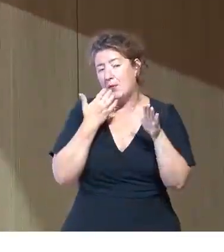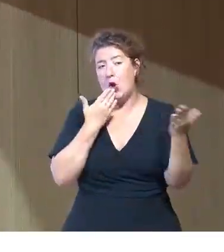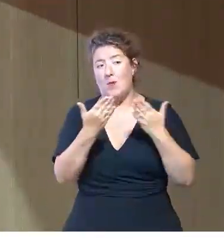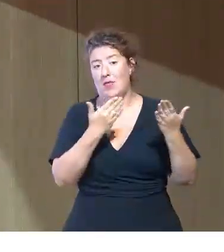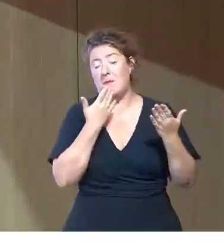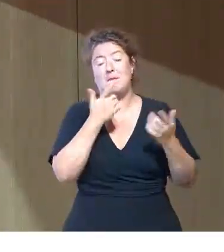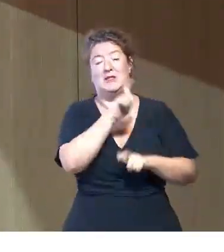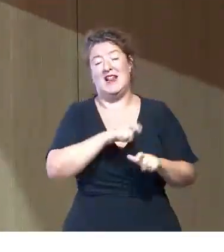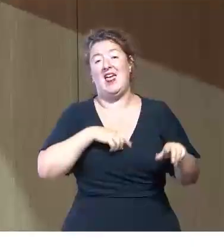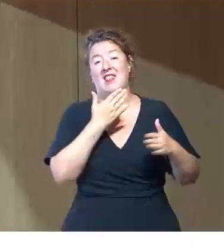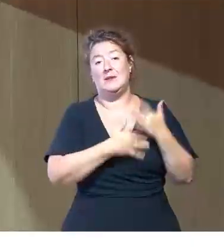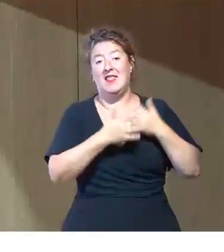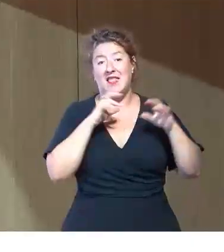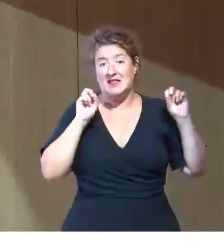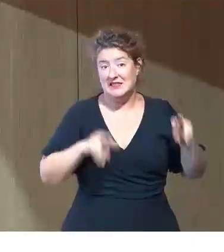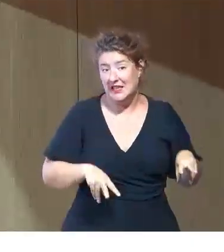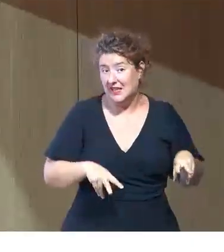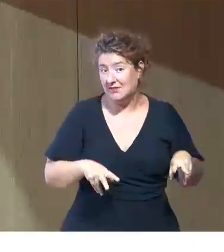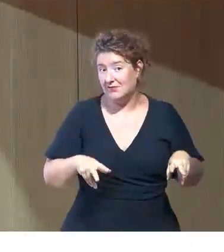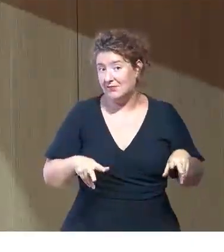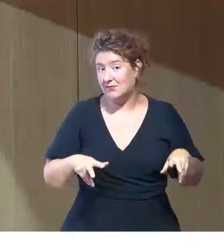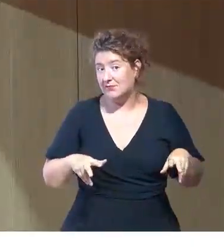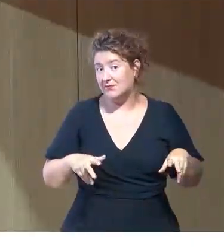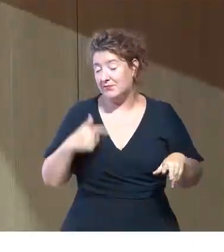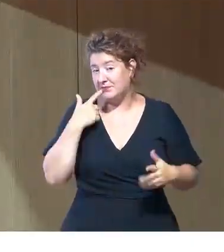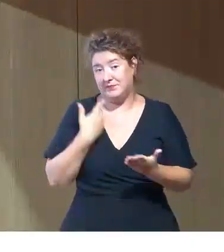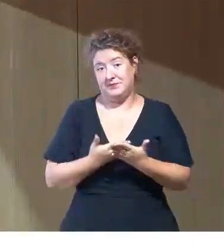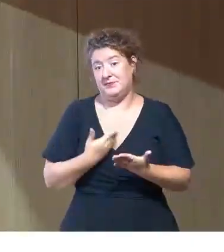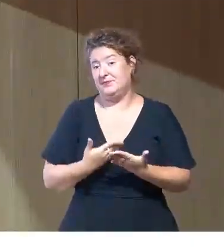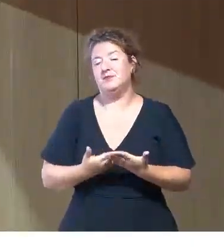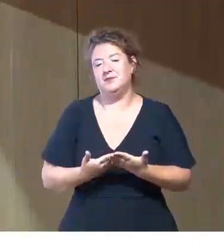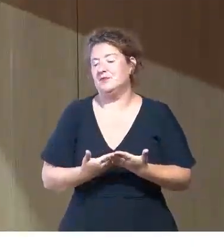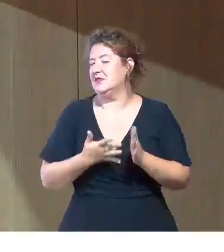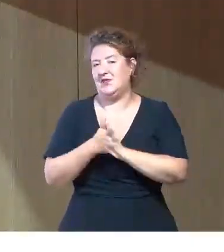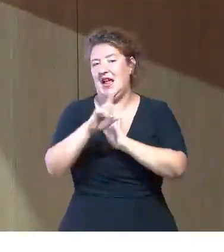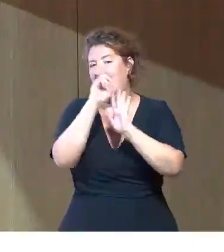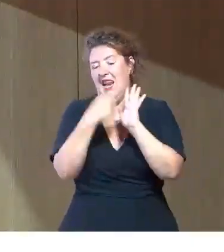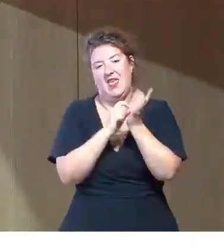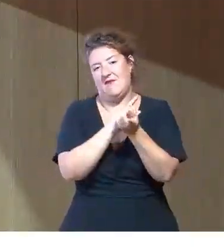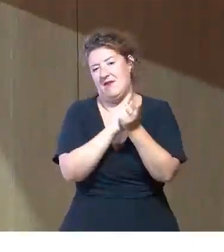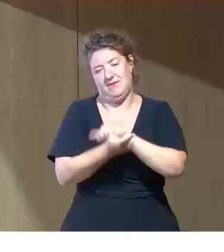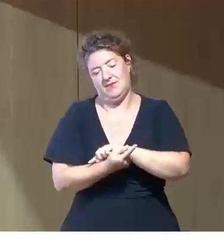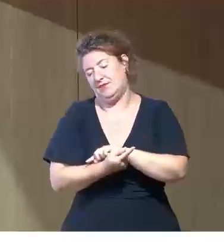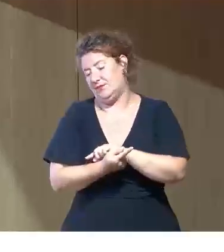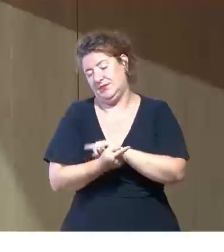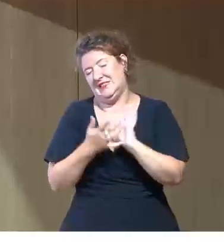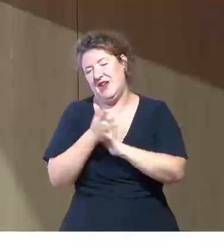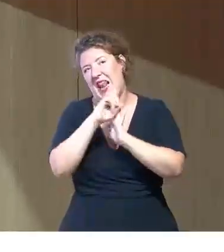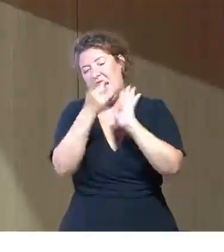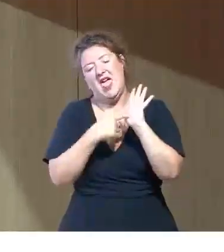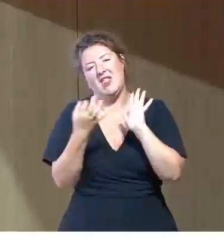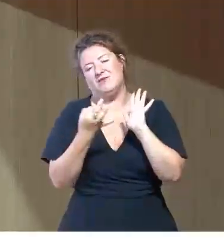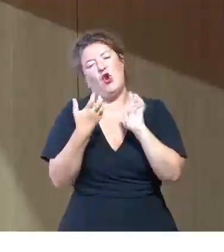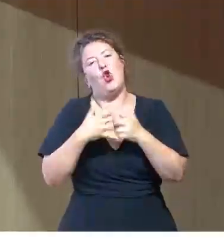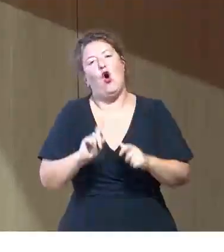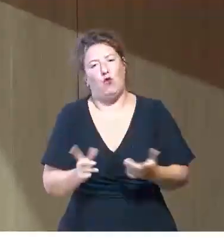que no tienen discapacidad evidentemente el marco legislativo no no está funcionando